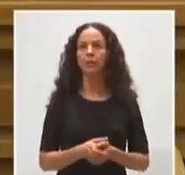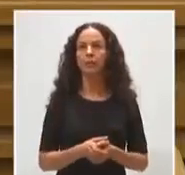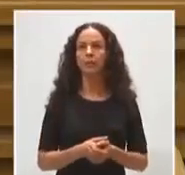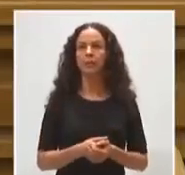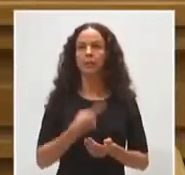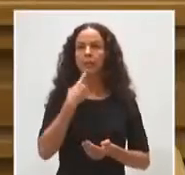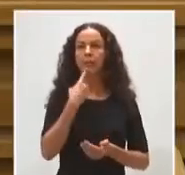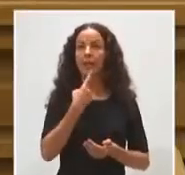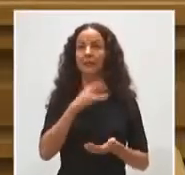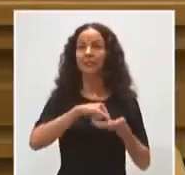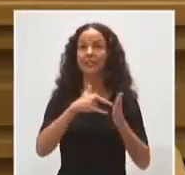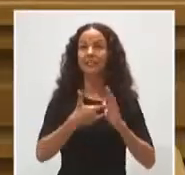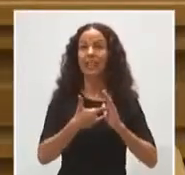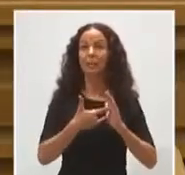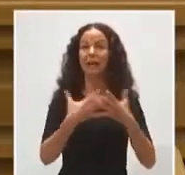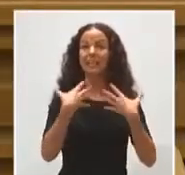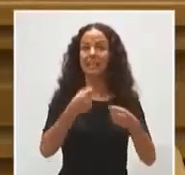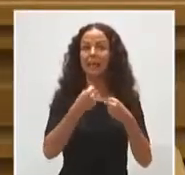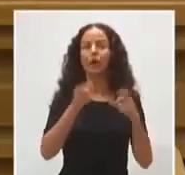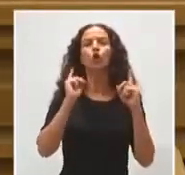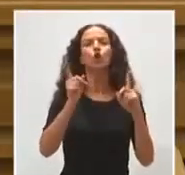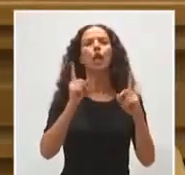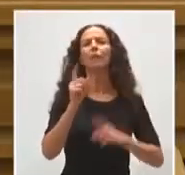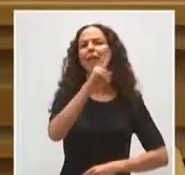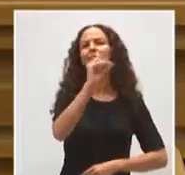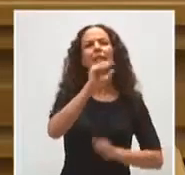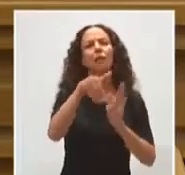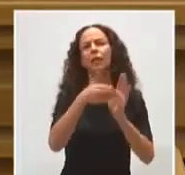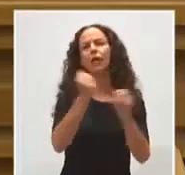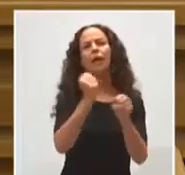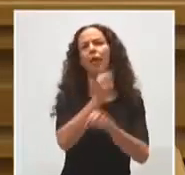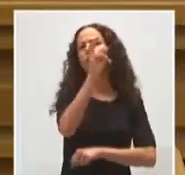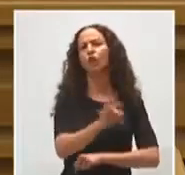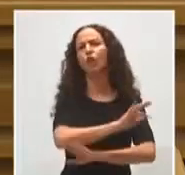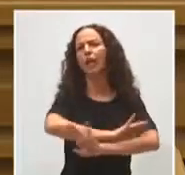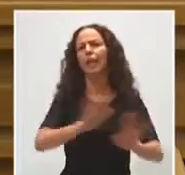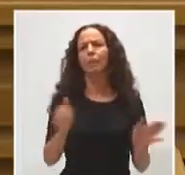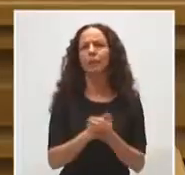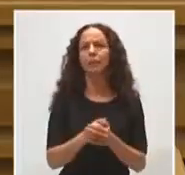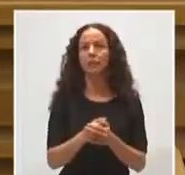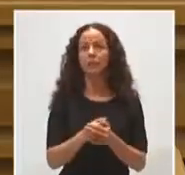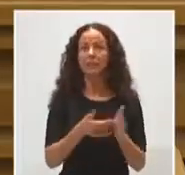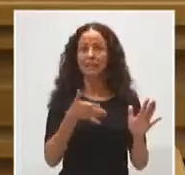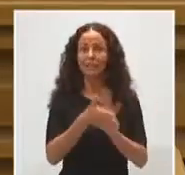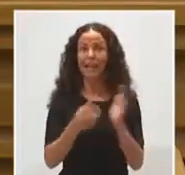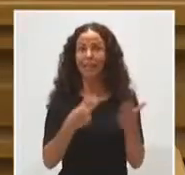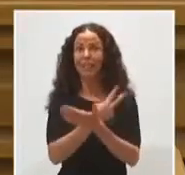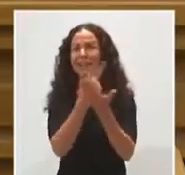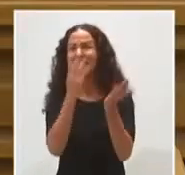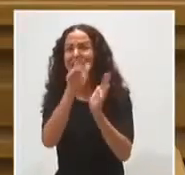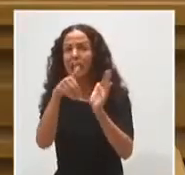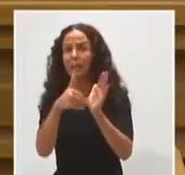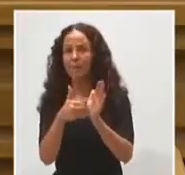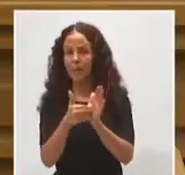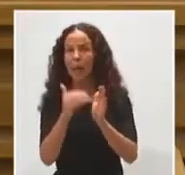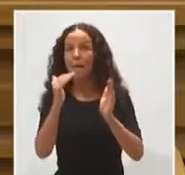sistema sanitario con 20 mil trabajadores es decir 17 mil menos que los que tenemos 17 mil